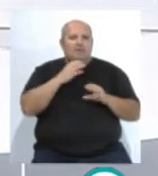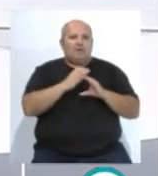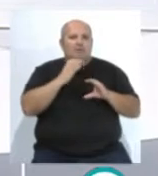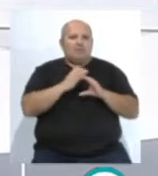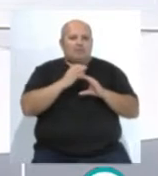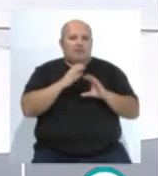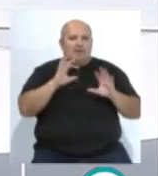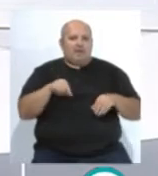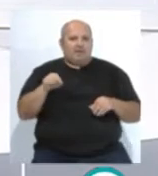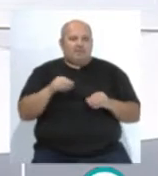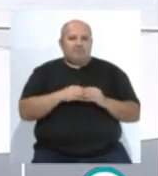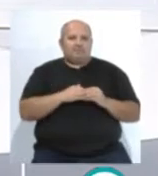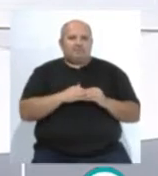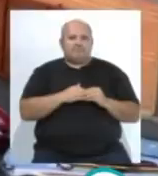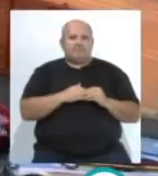autobús del Cádiz.